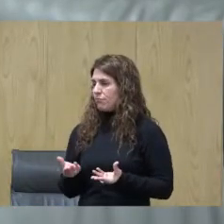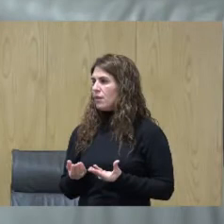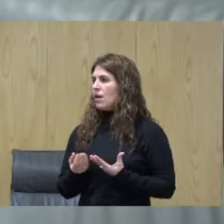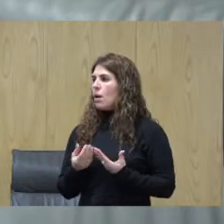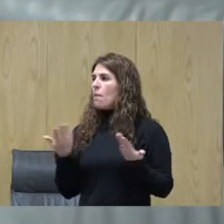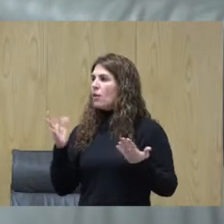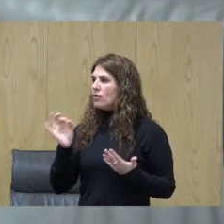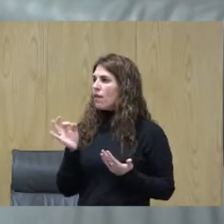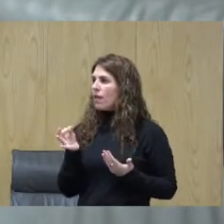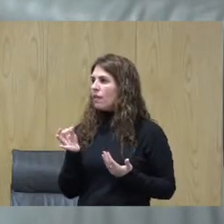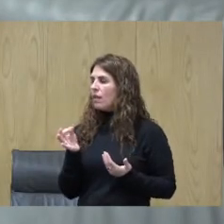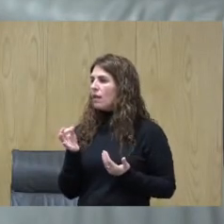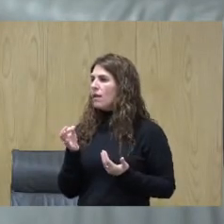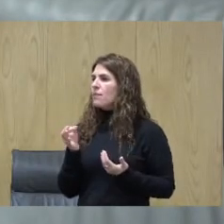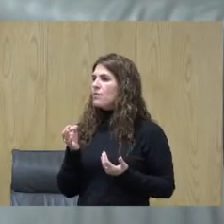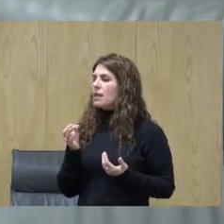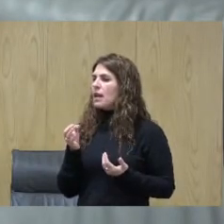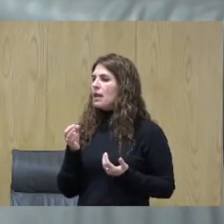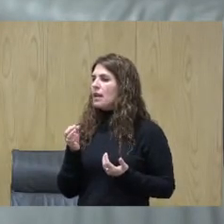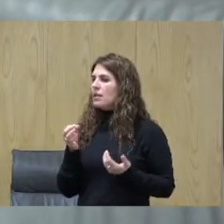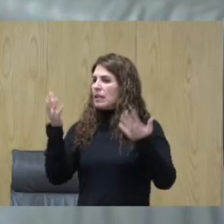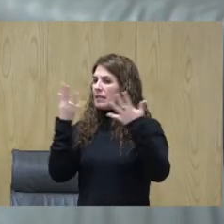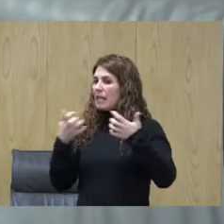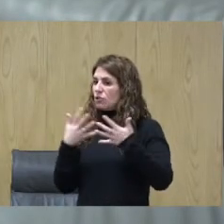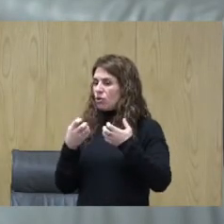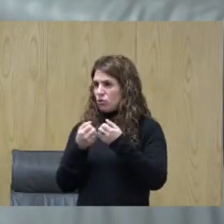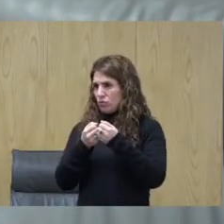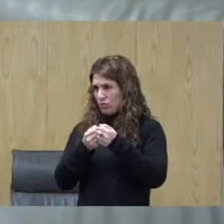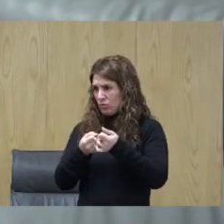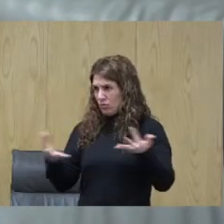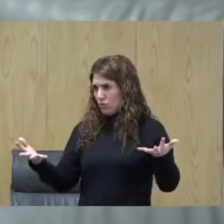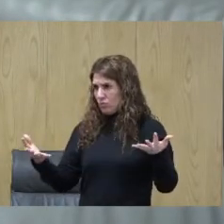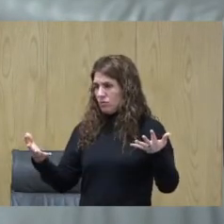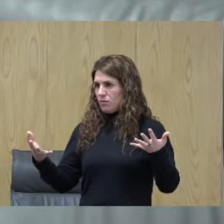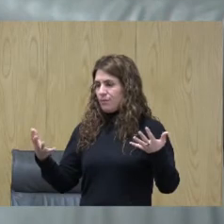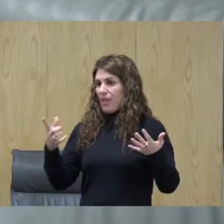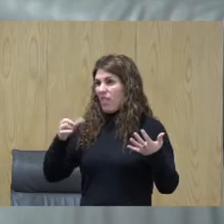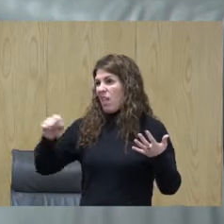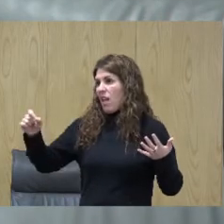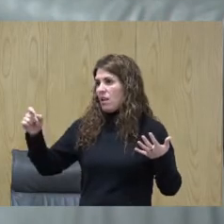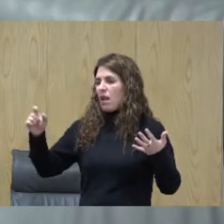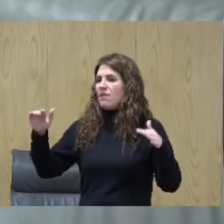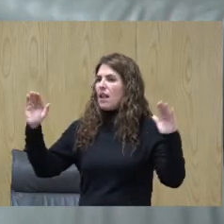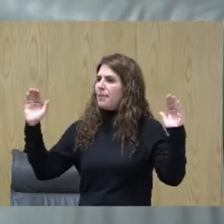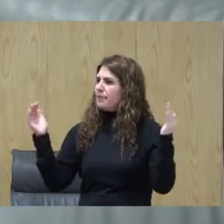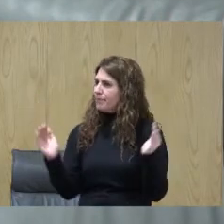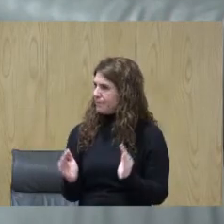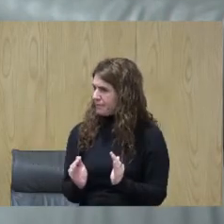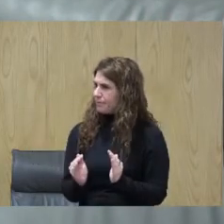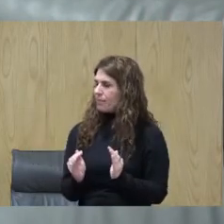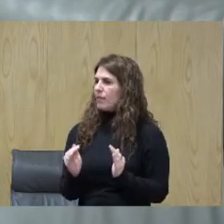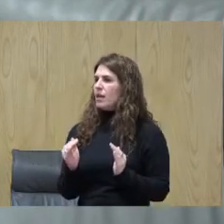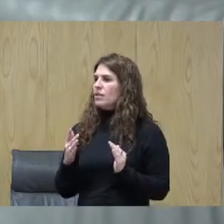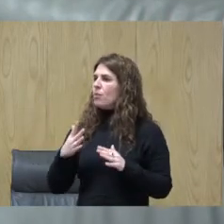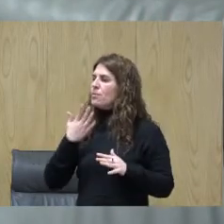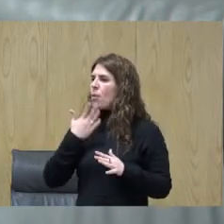que tiramos de muchos cientos de textos. Inicialmente pasamos a decenas de textos y esos luego nos vamos, y son filtros que vamos